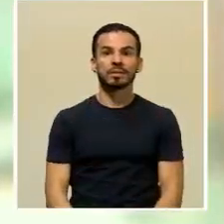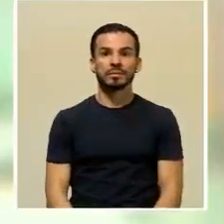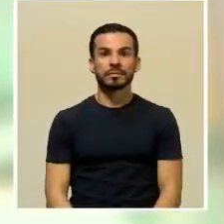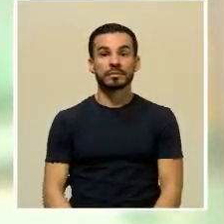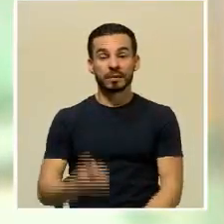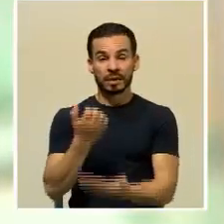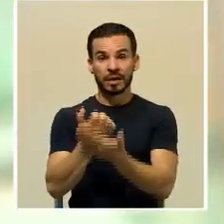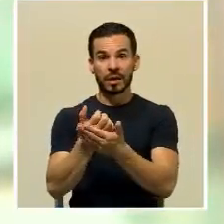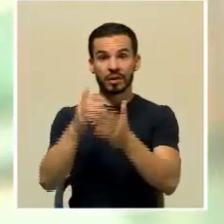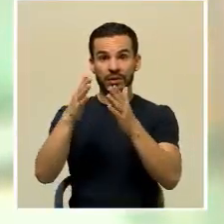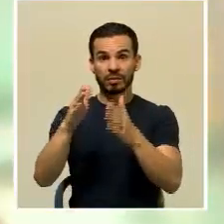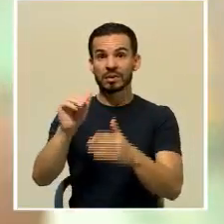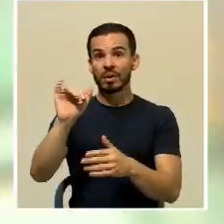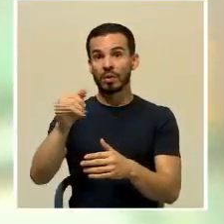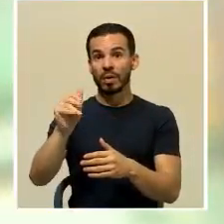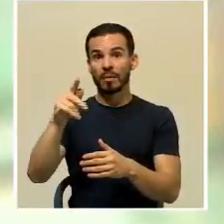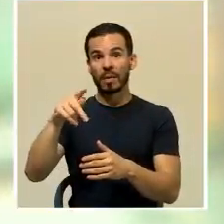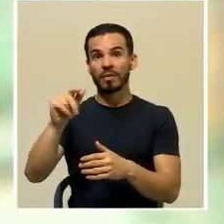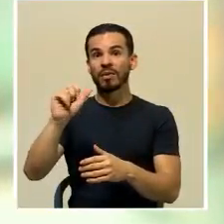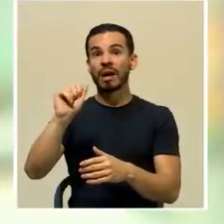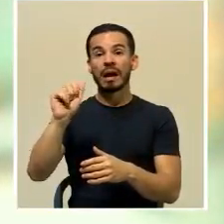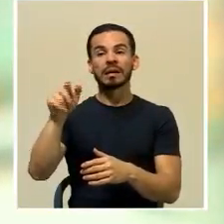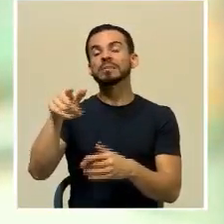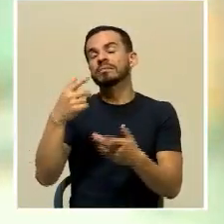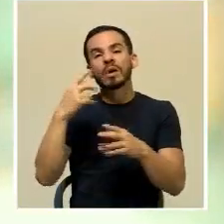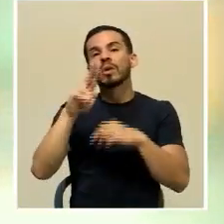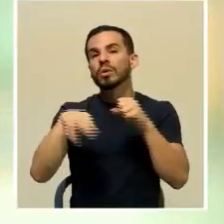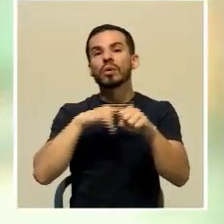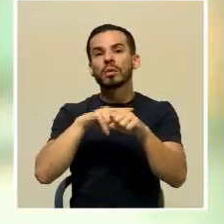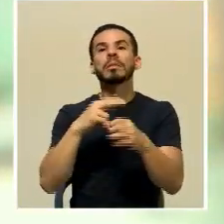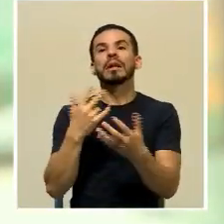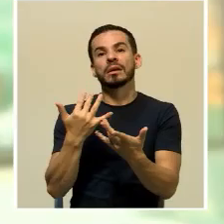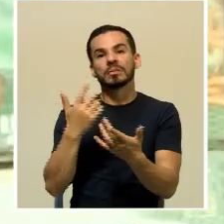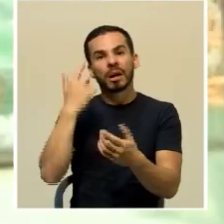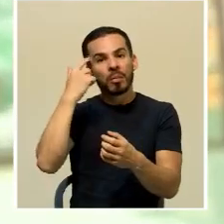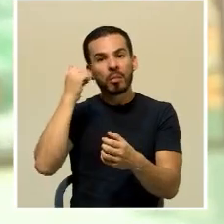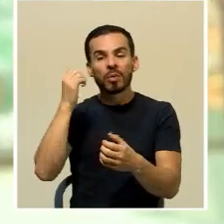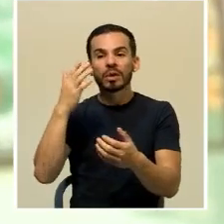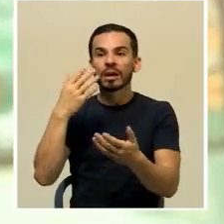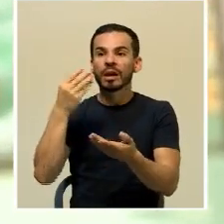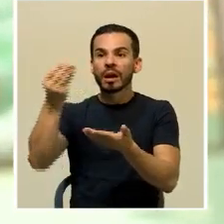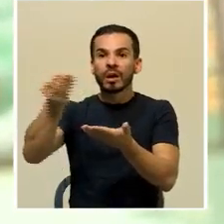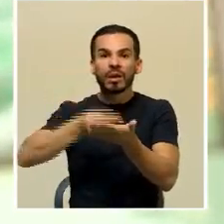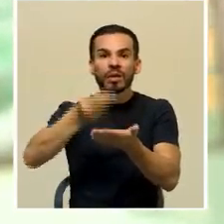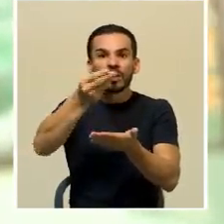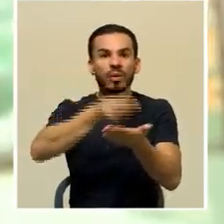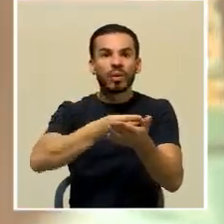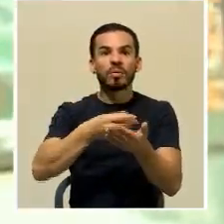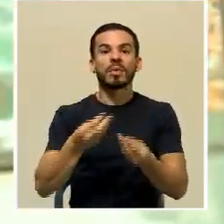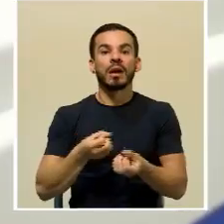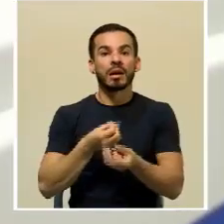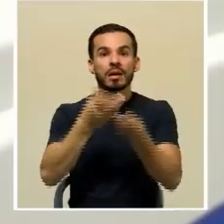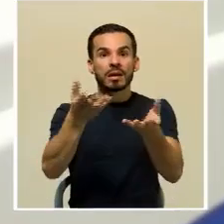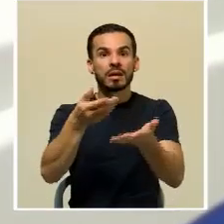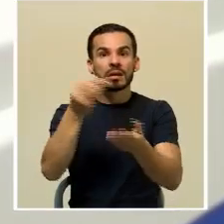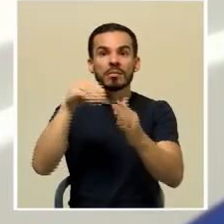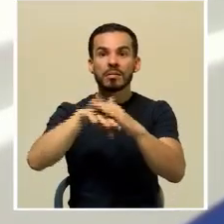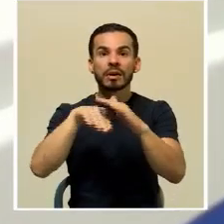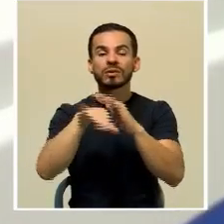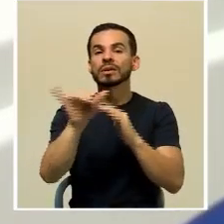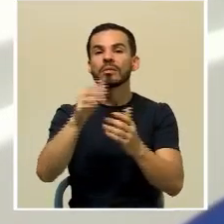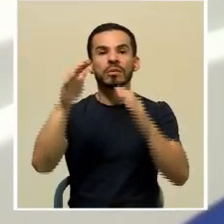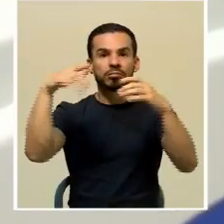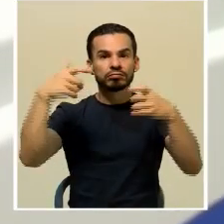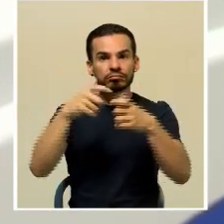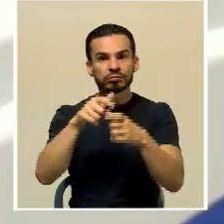el economista Juan Pablo Arias, es normal y esperable esta situación, ya que el consumo y la inversión han bajado durante este año.